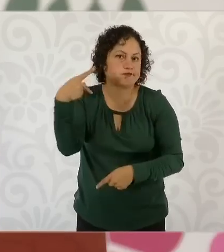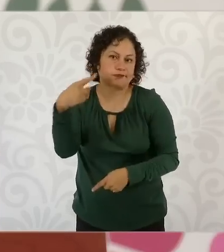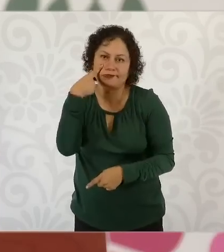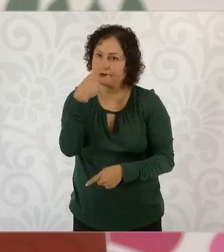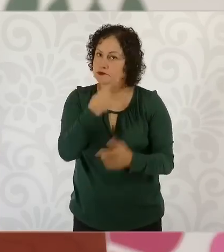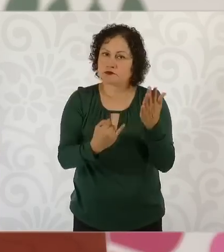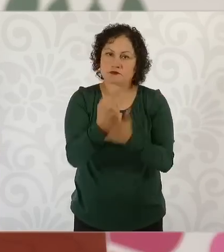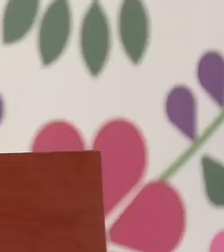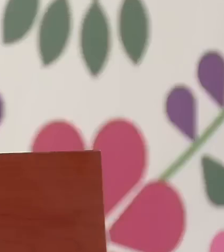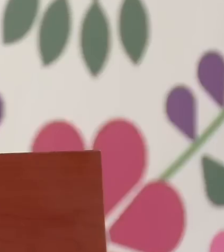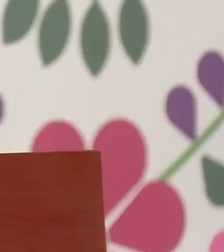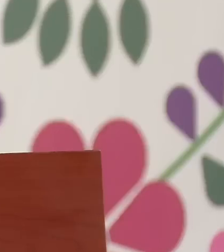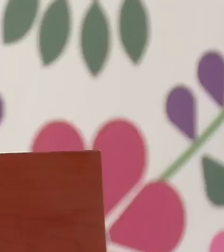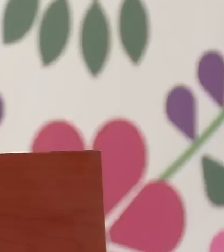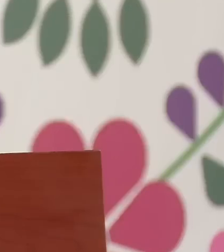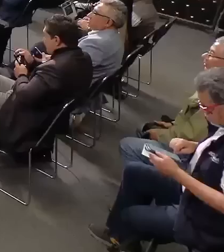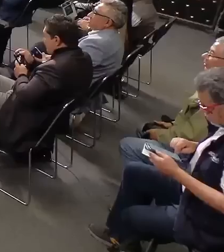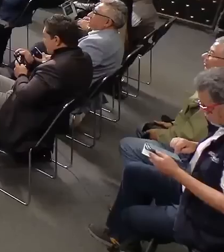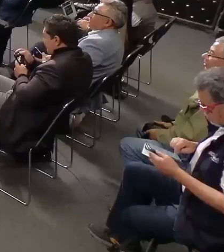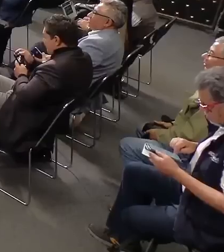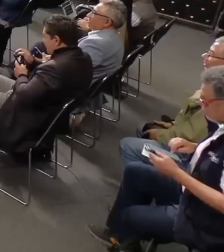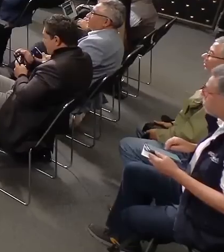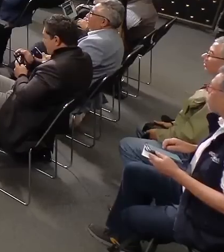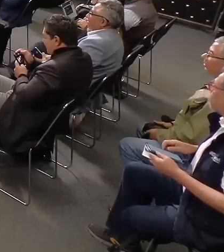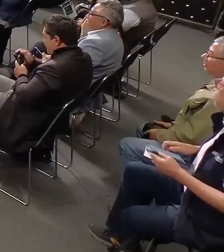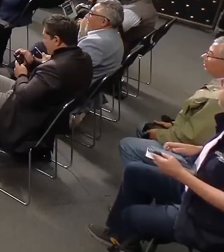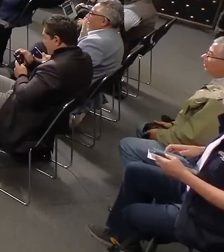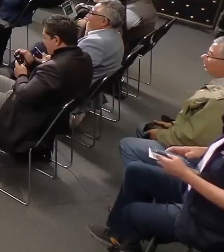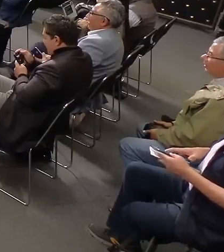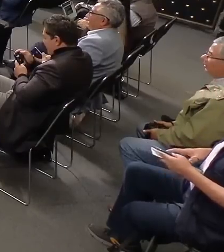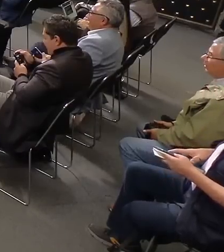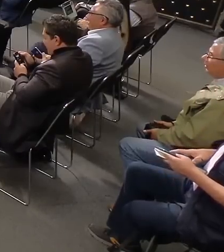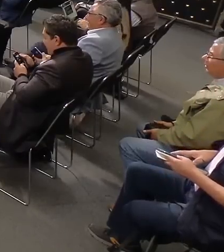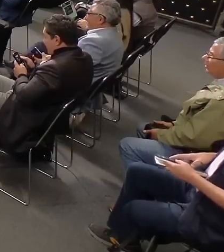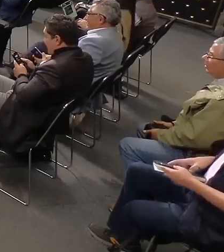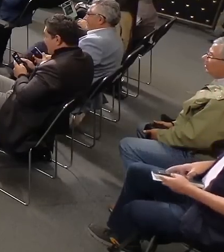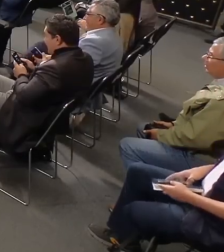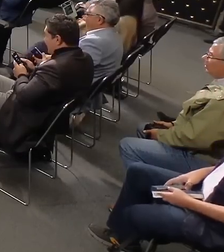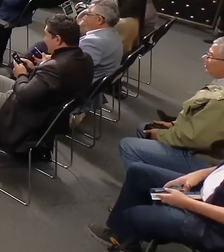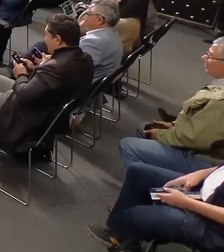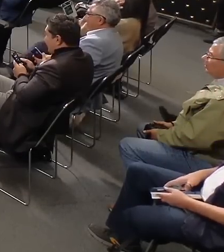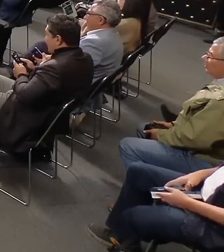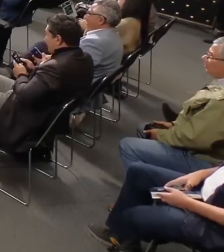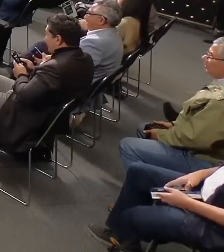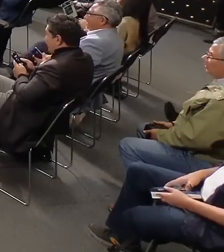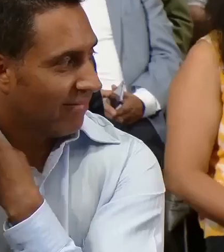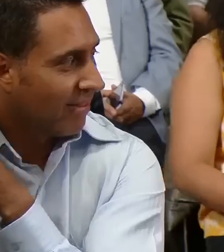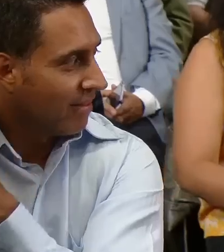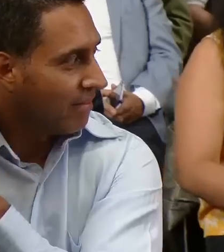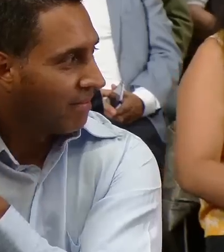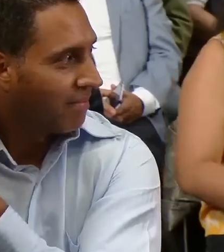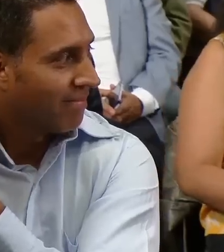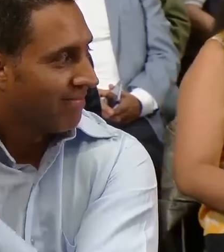nosotros la apoyaríamos en la decisión que tome. Sí, precisamente por el asunto de las decisiones, más que le baje el compañero. Precisamente por